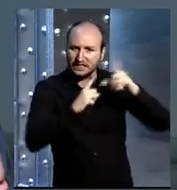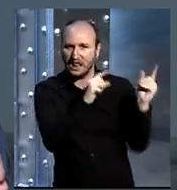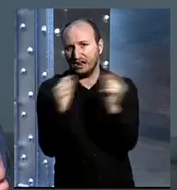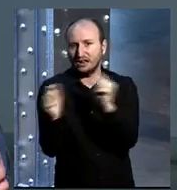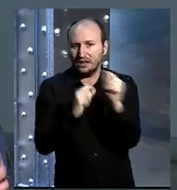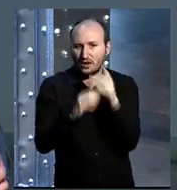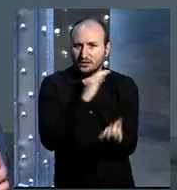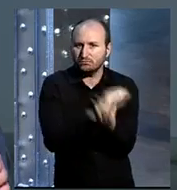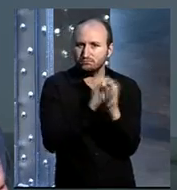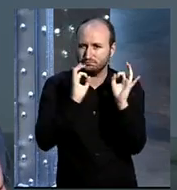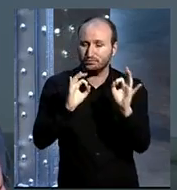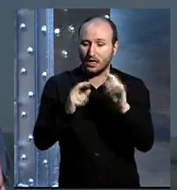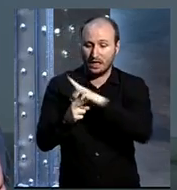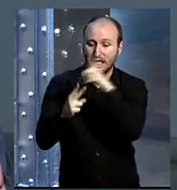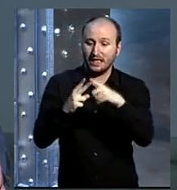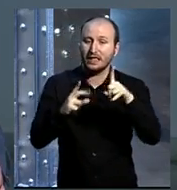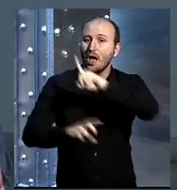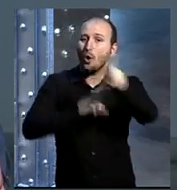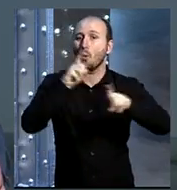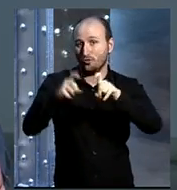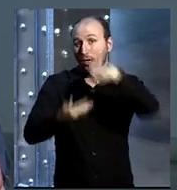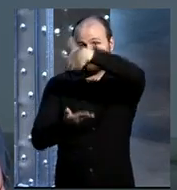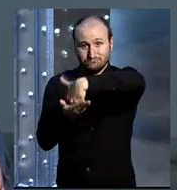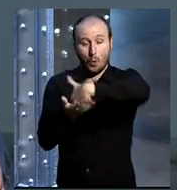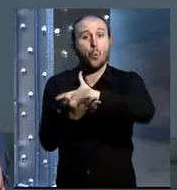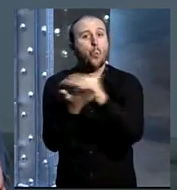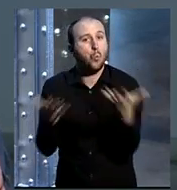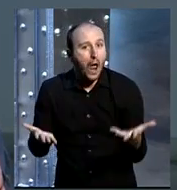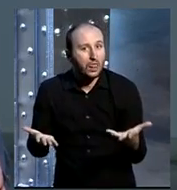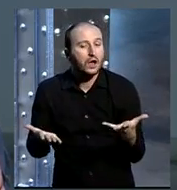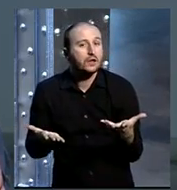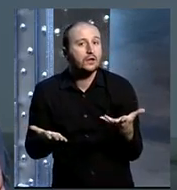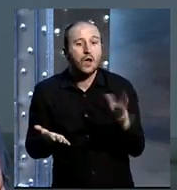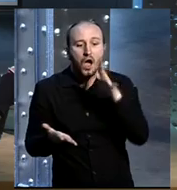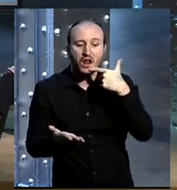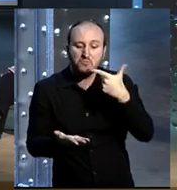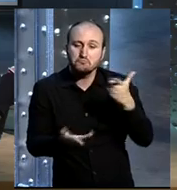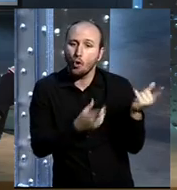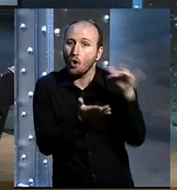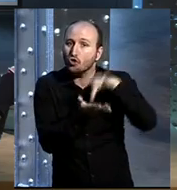¿no? Segunda cuestión que se nos pidió, que fuese lo que llamamos un debate